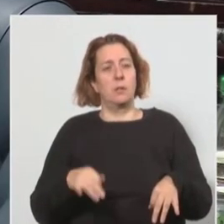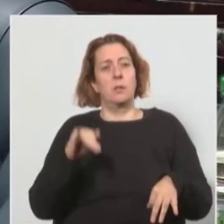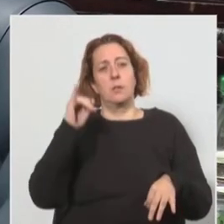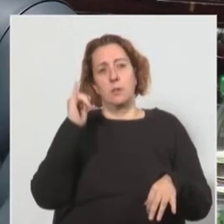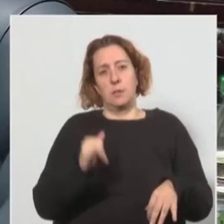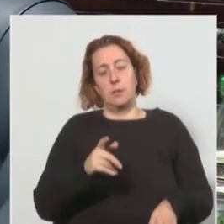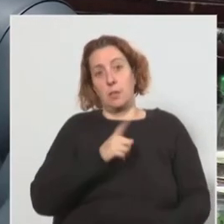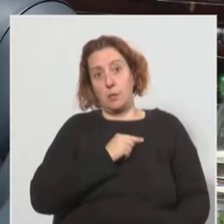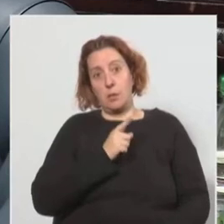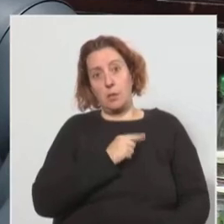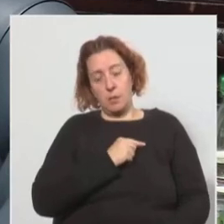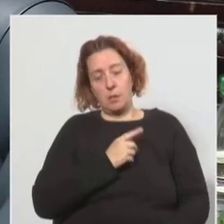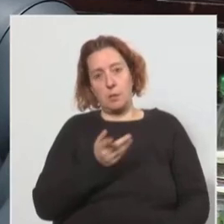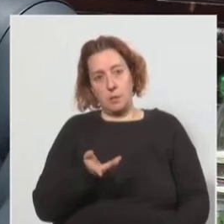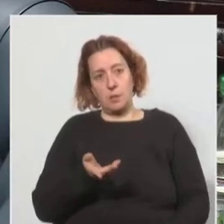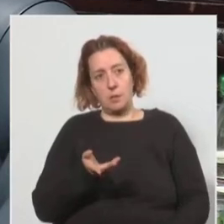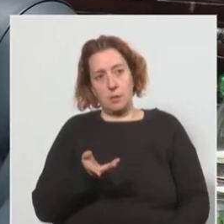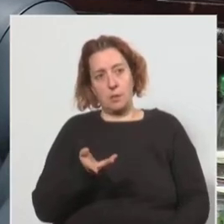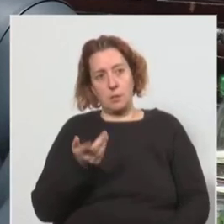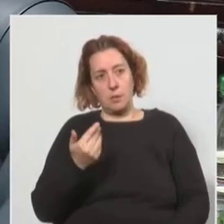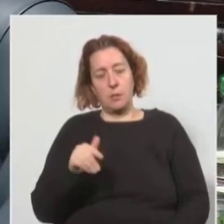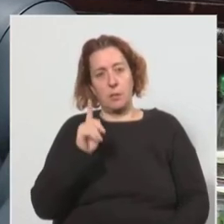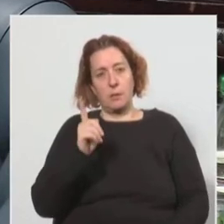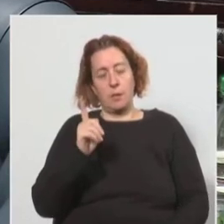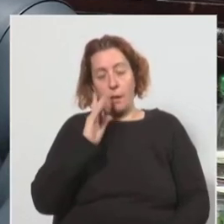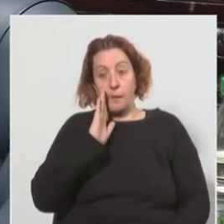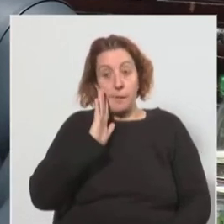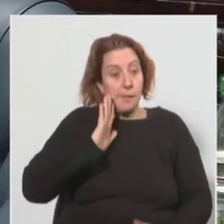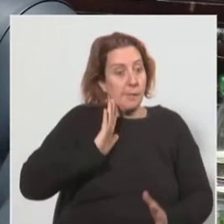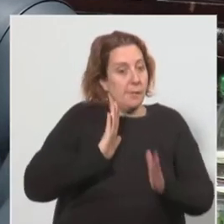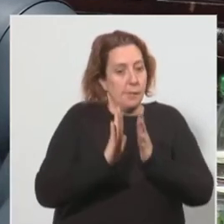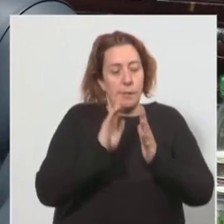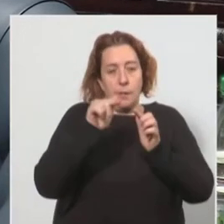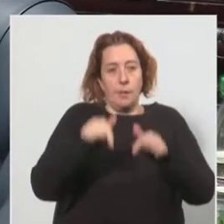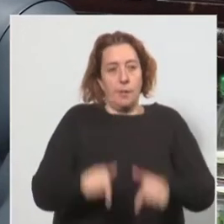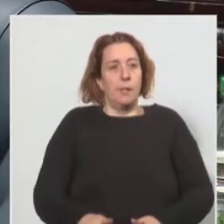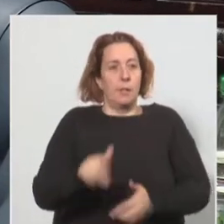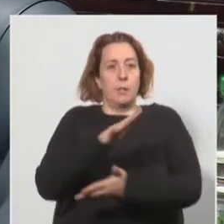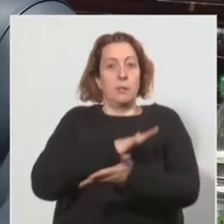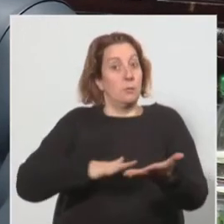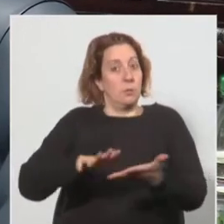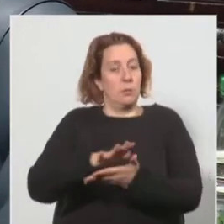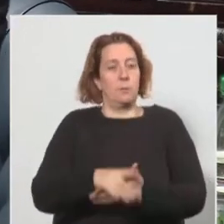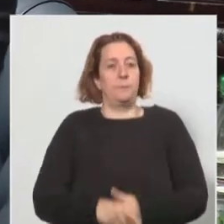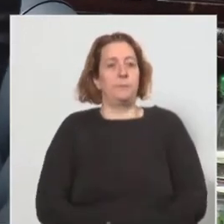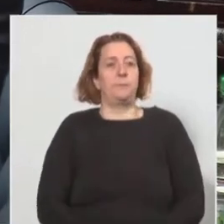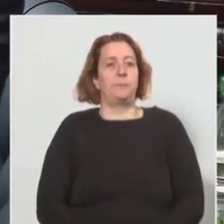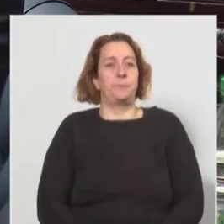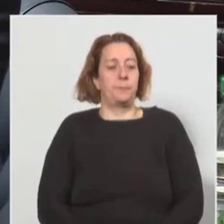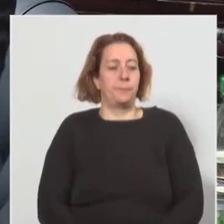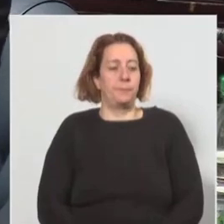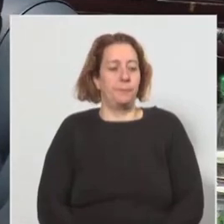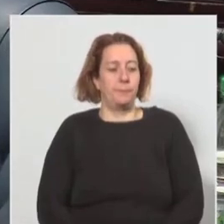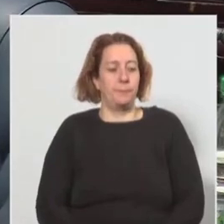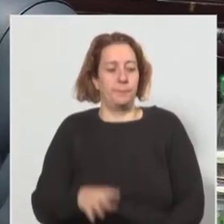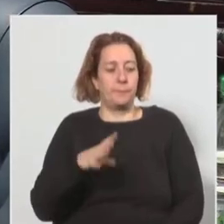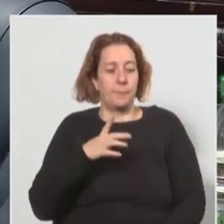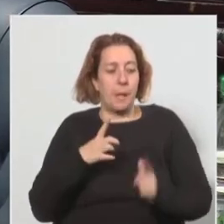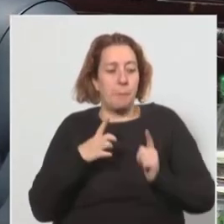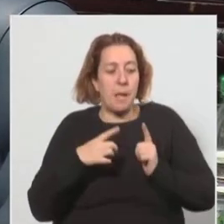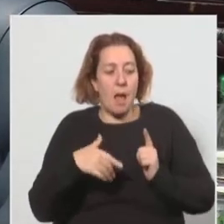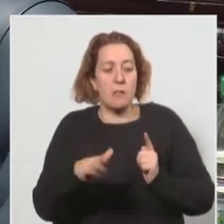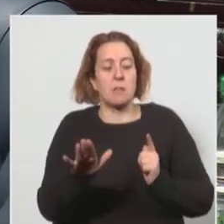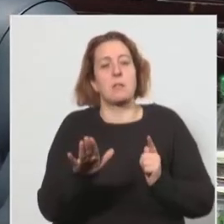si le dolerán prendas el tener que afrontar esta situación en esas circunstancias. Tenemos la